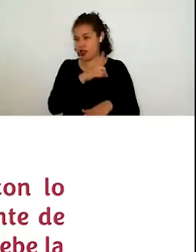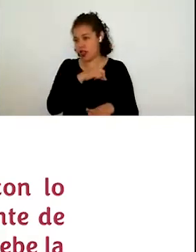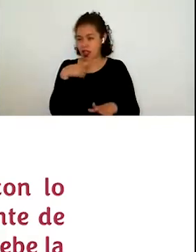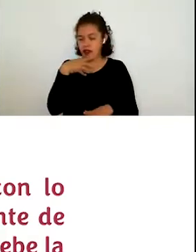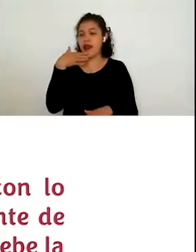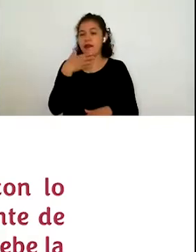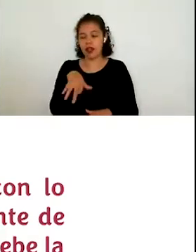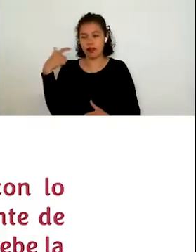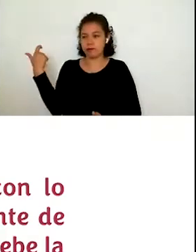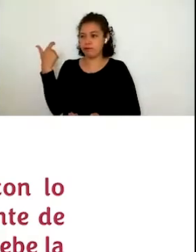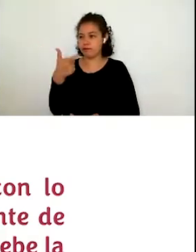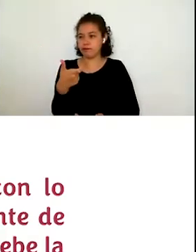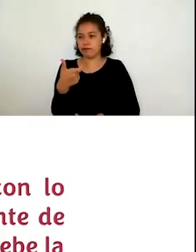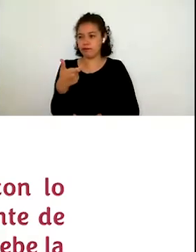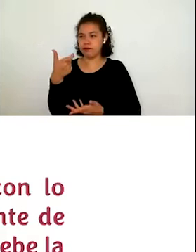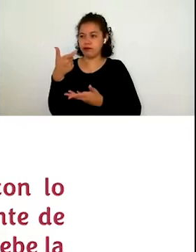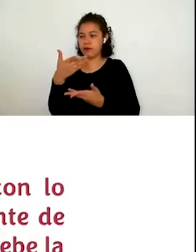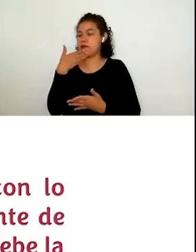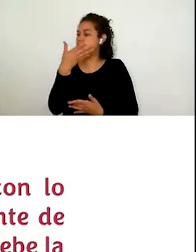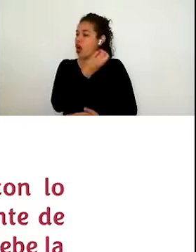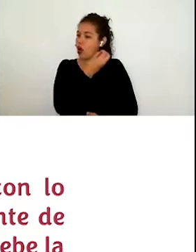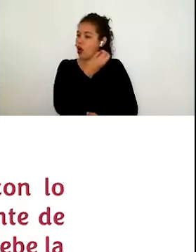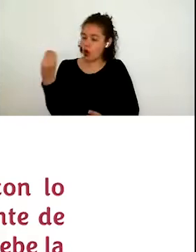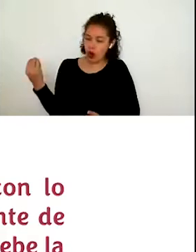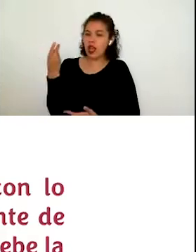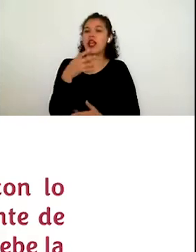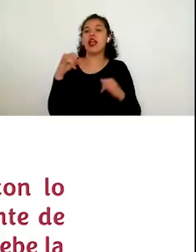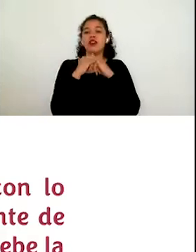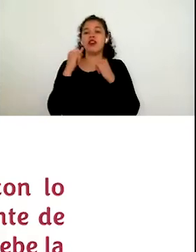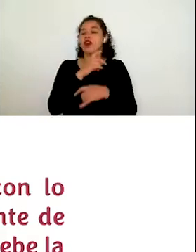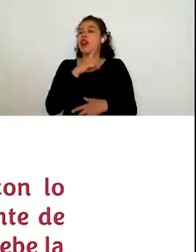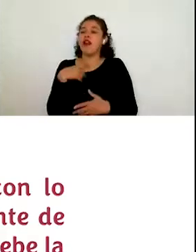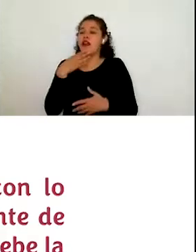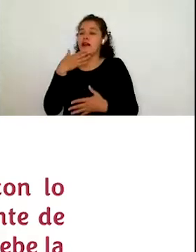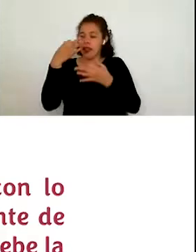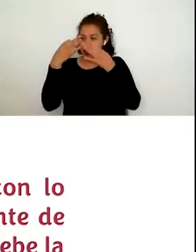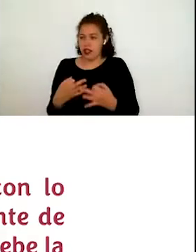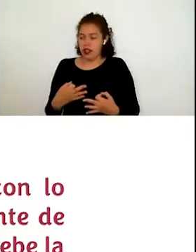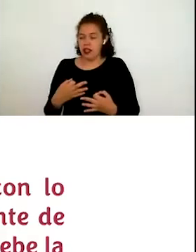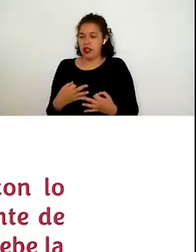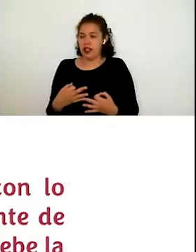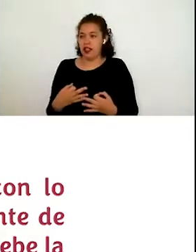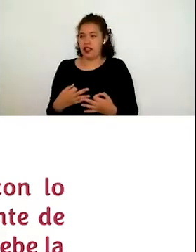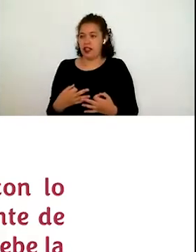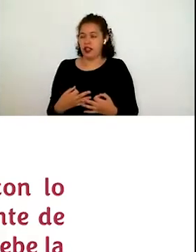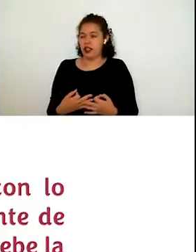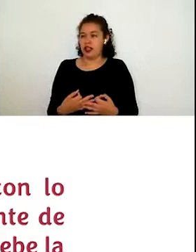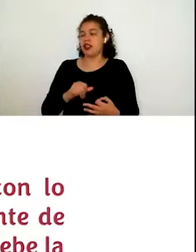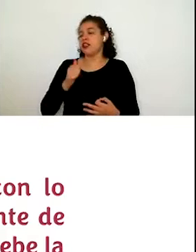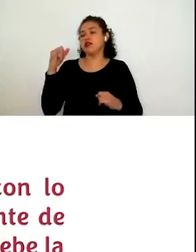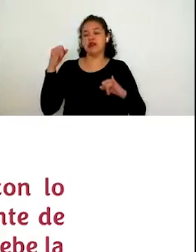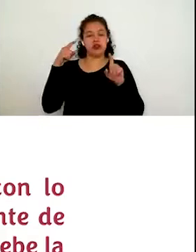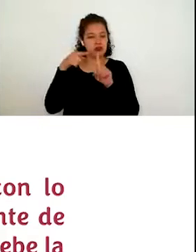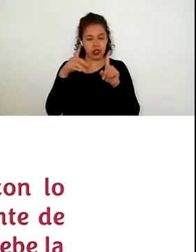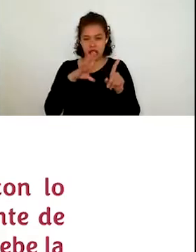finanzas al orden y la institución tiene que estar cubierta y su intención es ayudar a alguna otra institución que